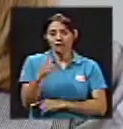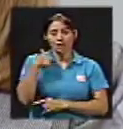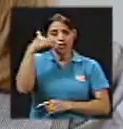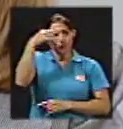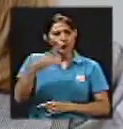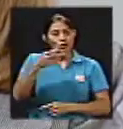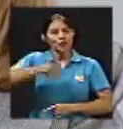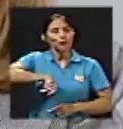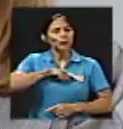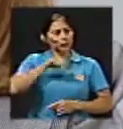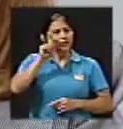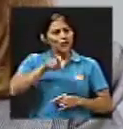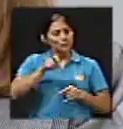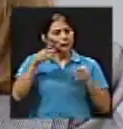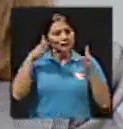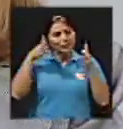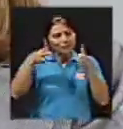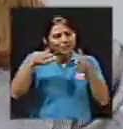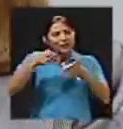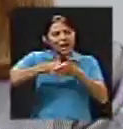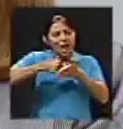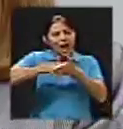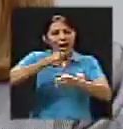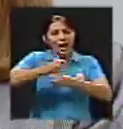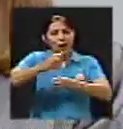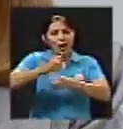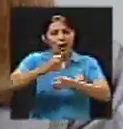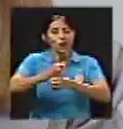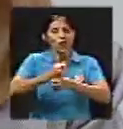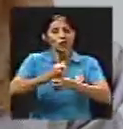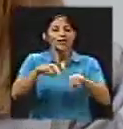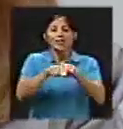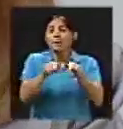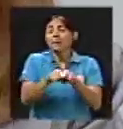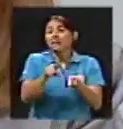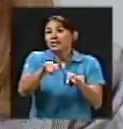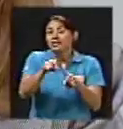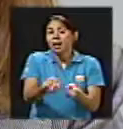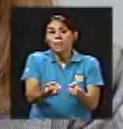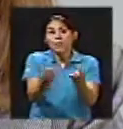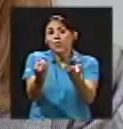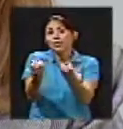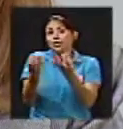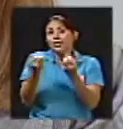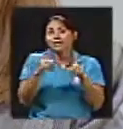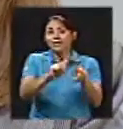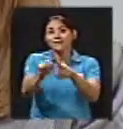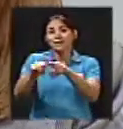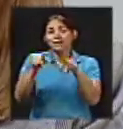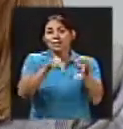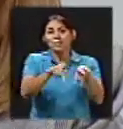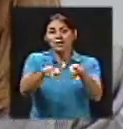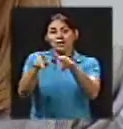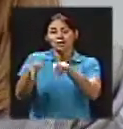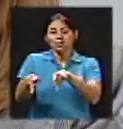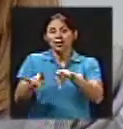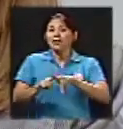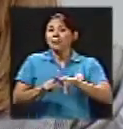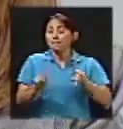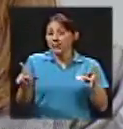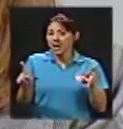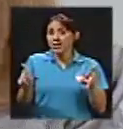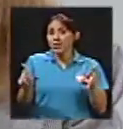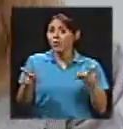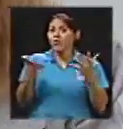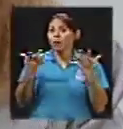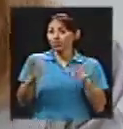a tener que dedicarle mucho trabajo y el pensamiento de muchas personas porque es un esfuerzo complejo, pero no me cabe duda que una vez